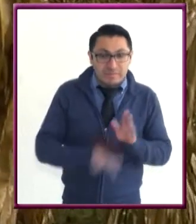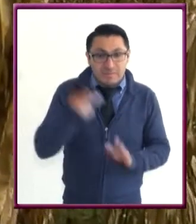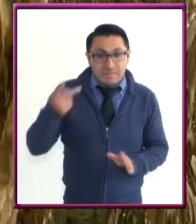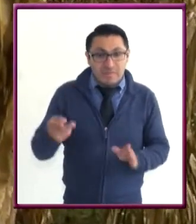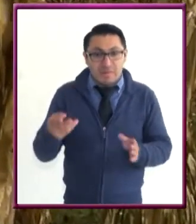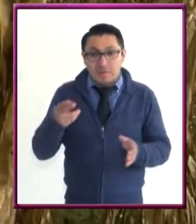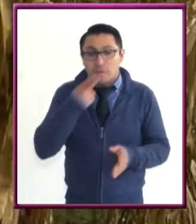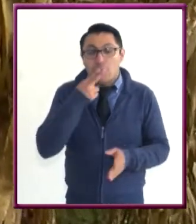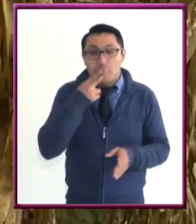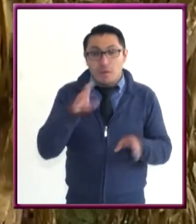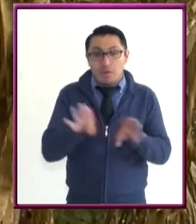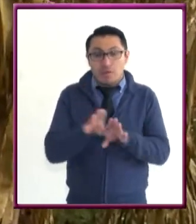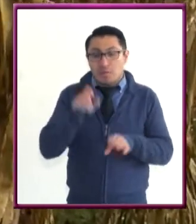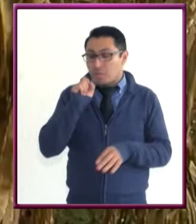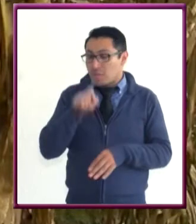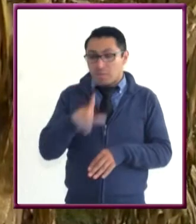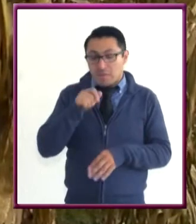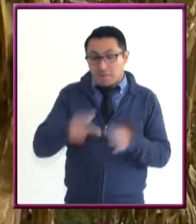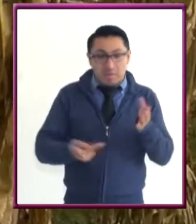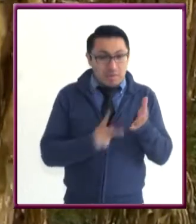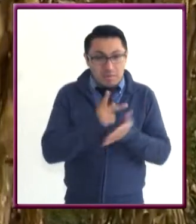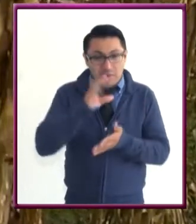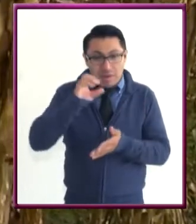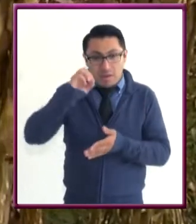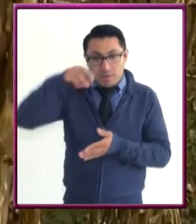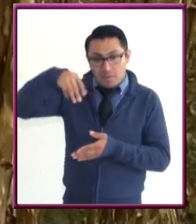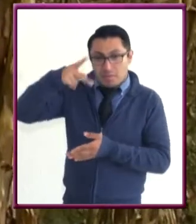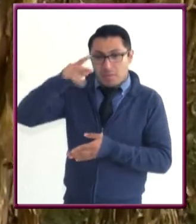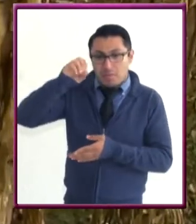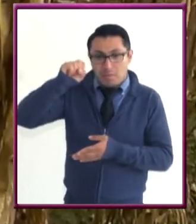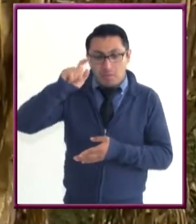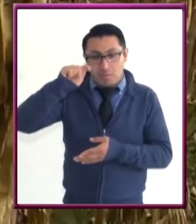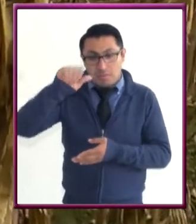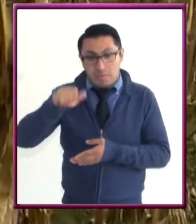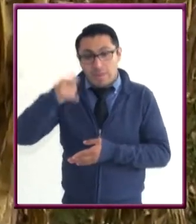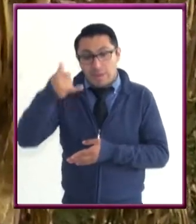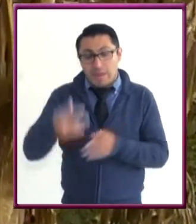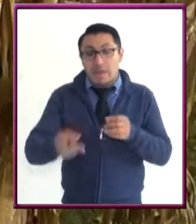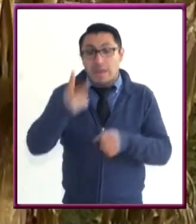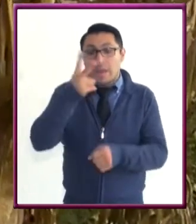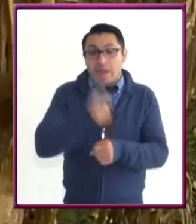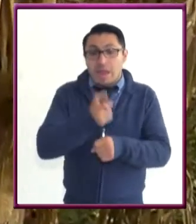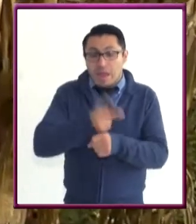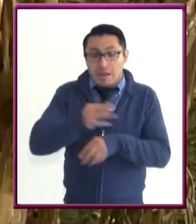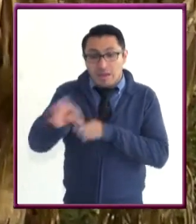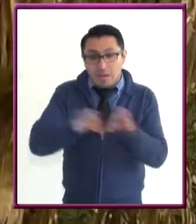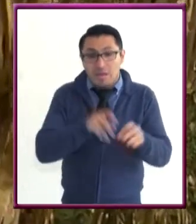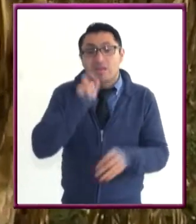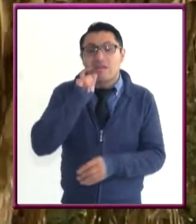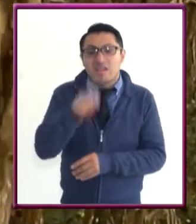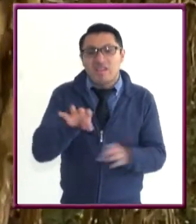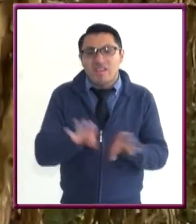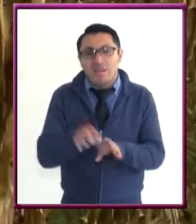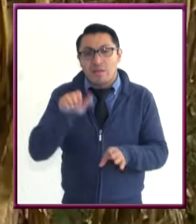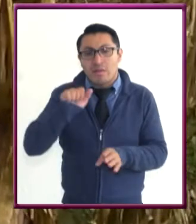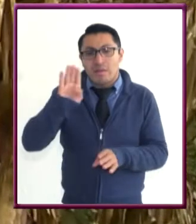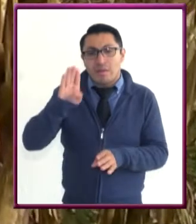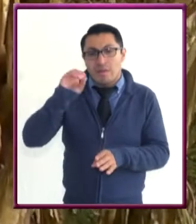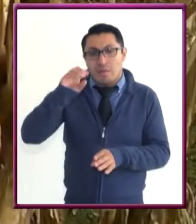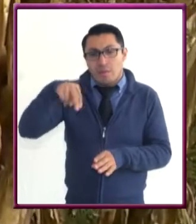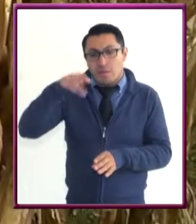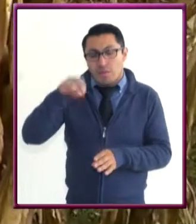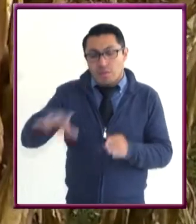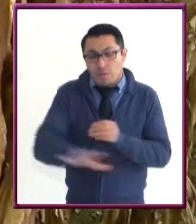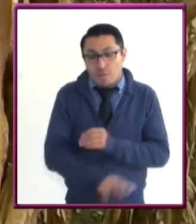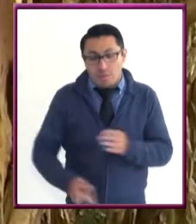una fertilización con los abonos o con las compostas, que hoy se les llama, y hacemos una segunda labor que ya es aventarle el abono, que va a ser la base